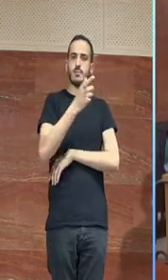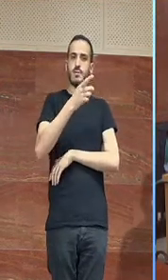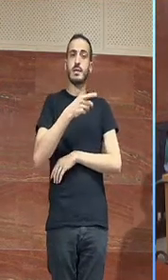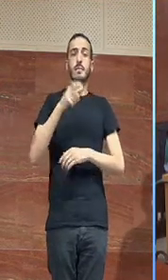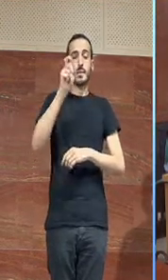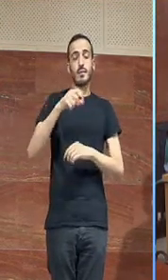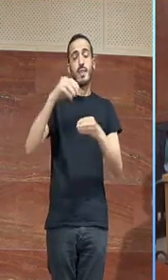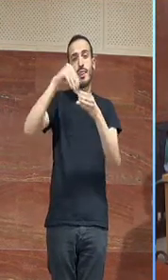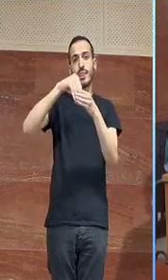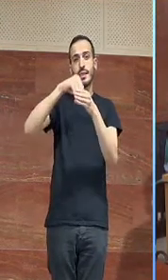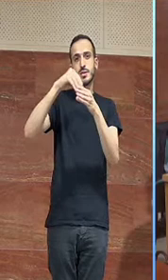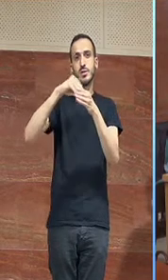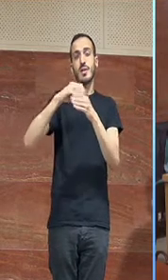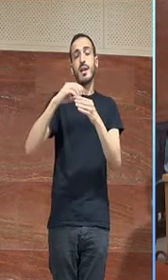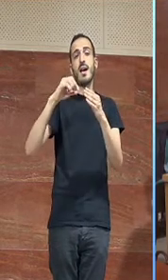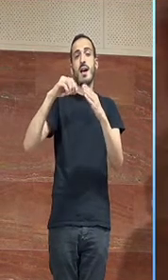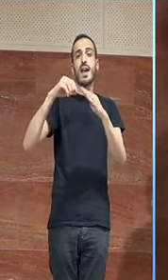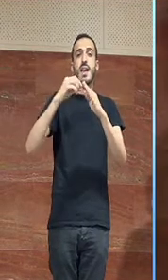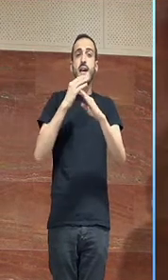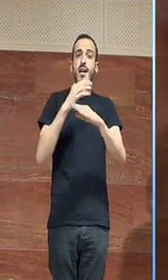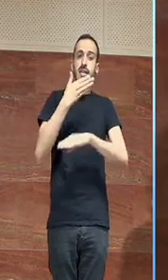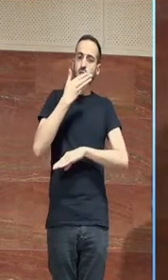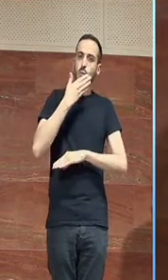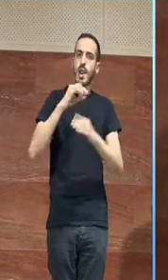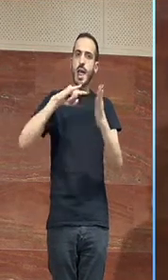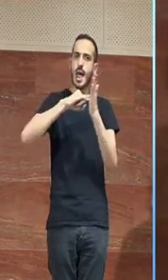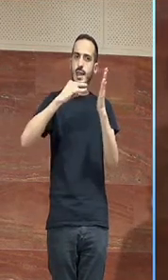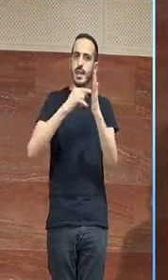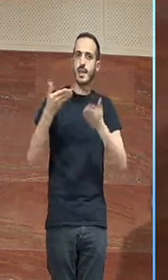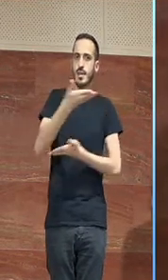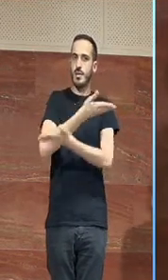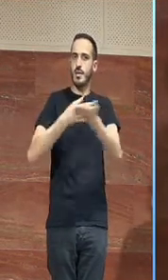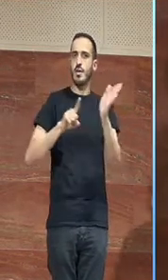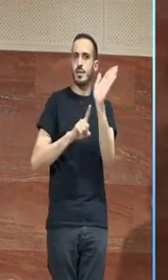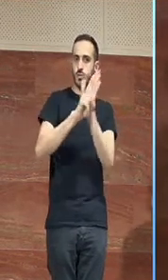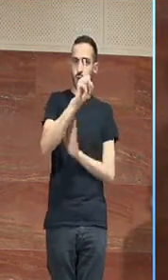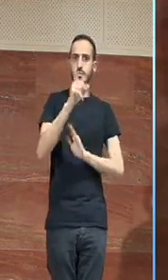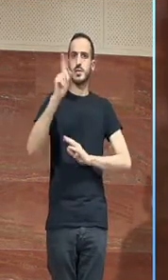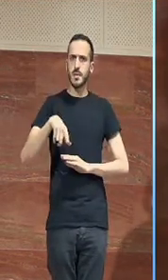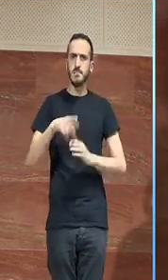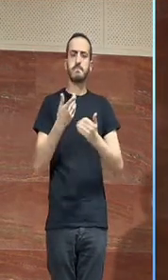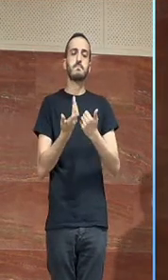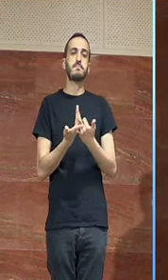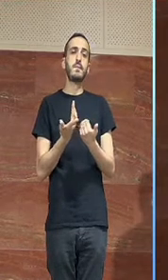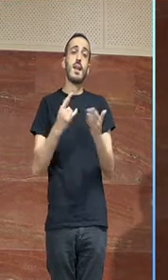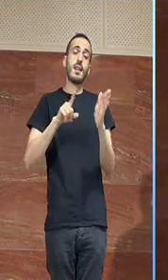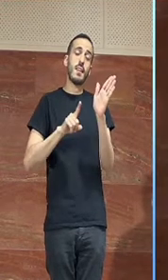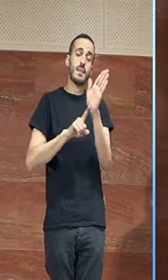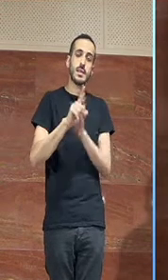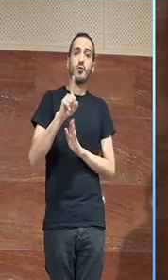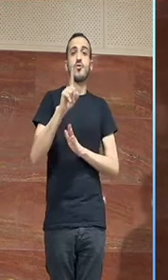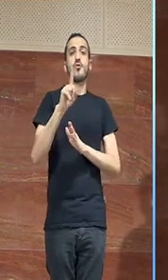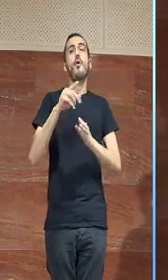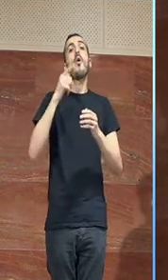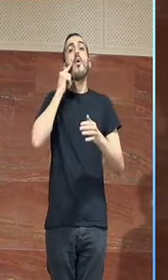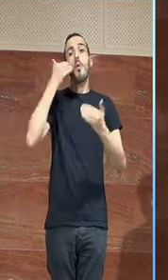y desarrollo de la Escuela Técnica Superior de Arquitectura y profesor del Máster de Tecnologías para el Desarrollo Humano en la Universidad